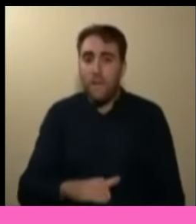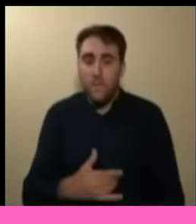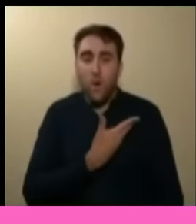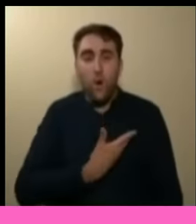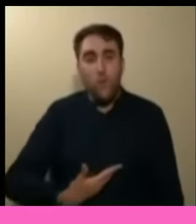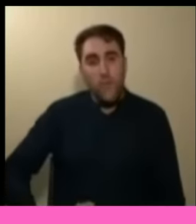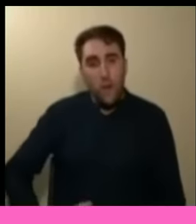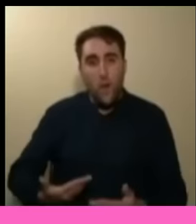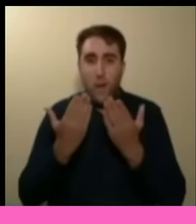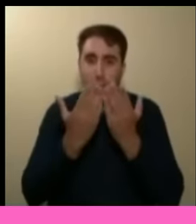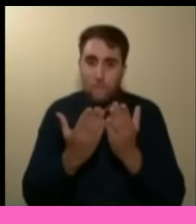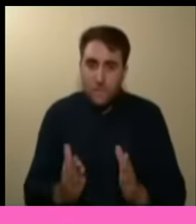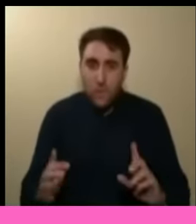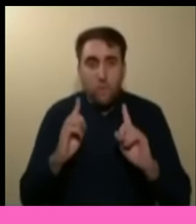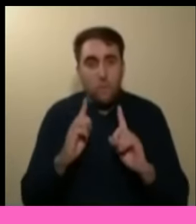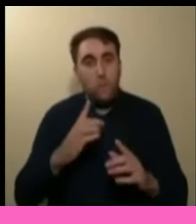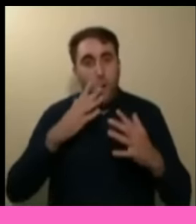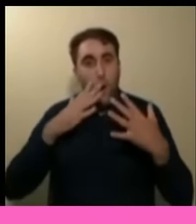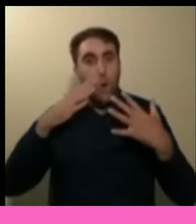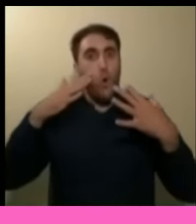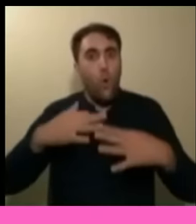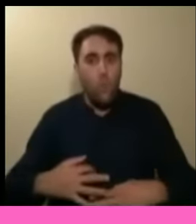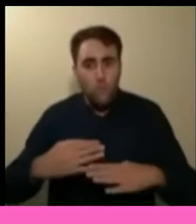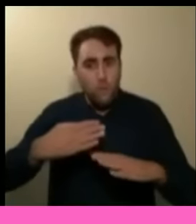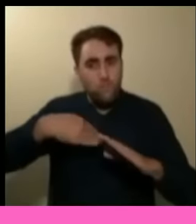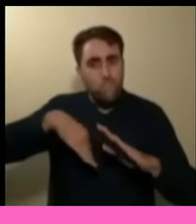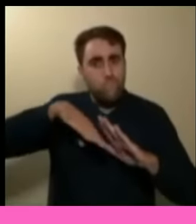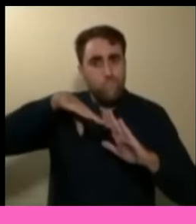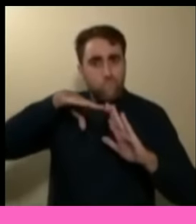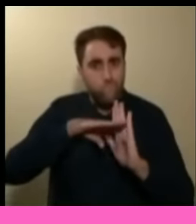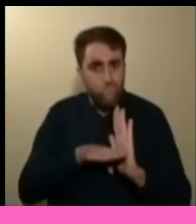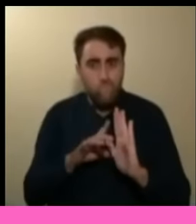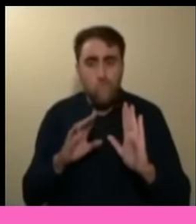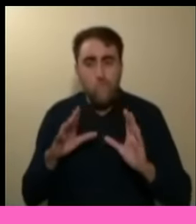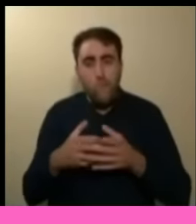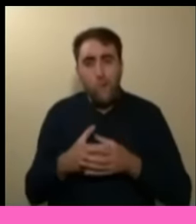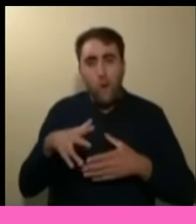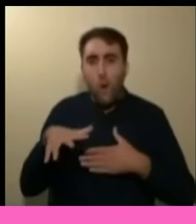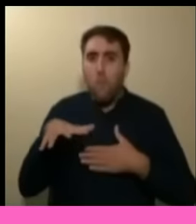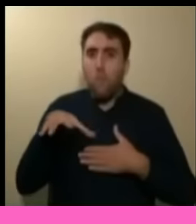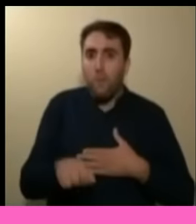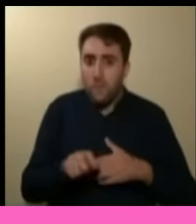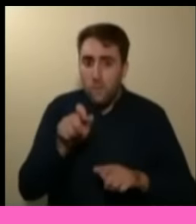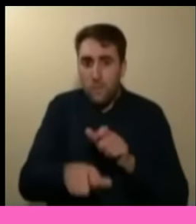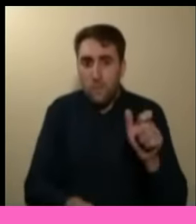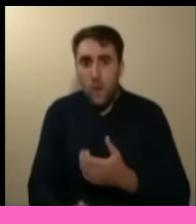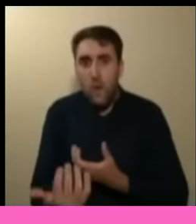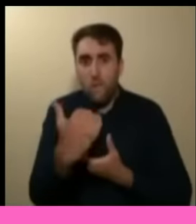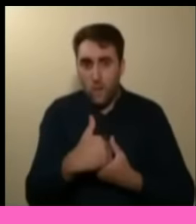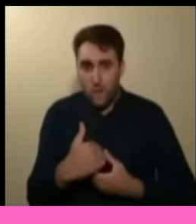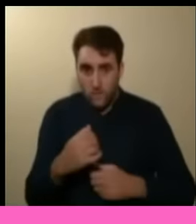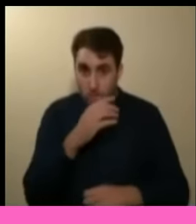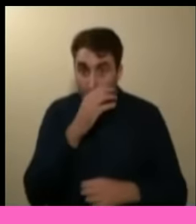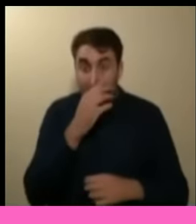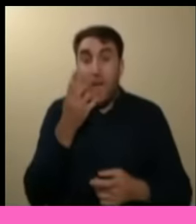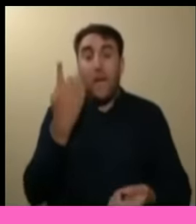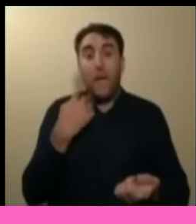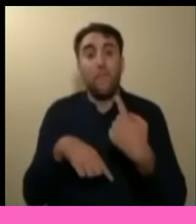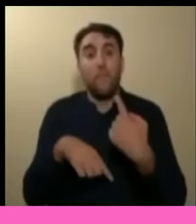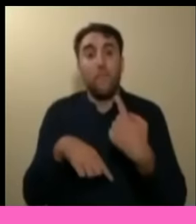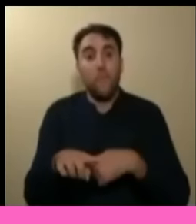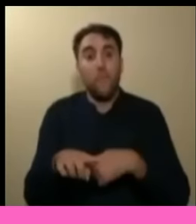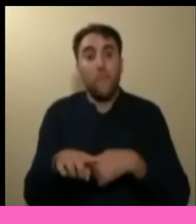comenzó a transitar el cumplimiento estricto de lo que era ese compromiso asumido con la ciudadanía. Fue así entonces que